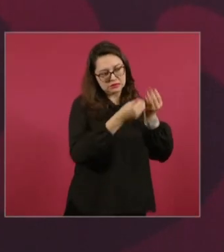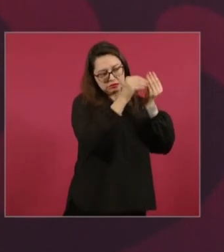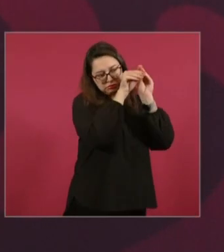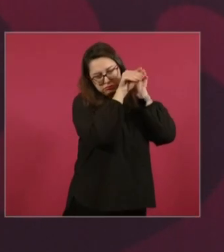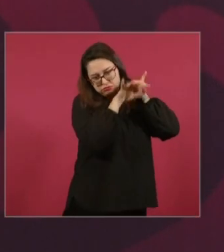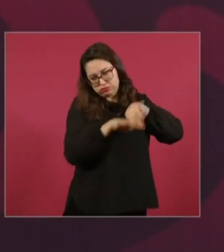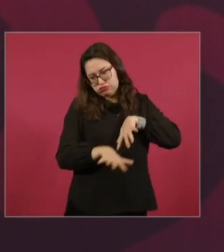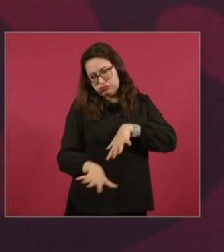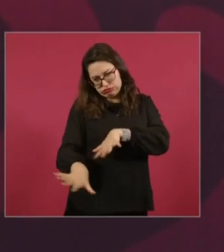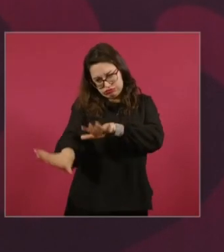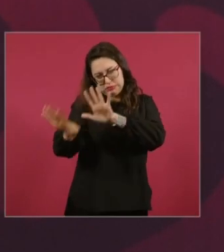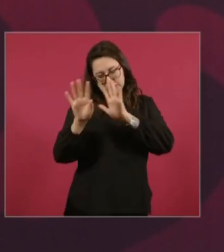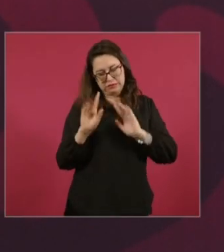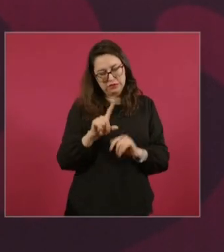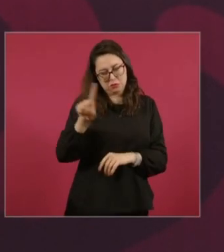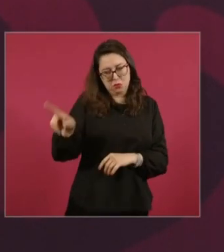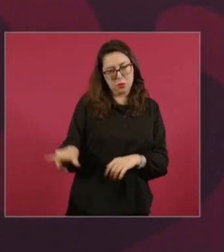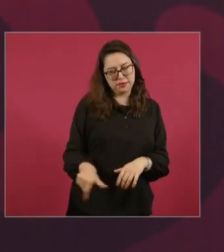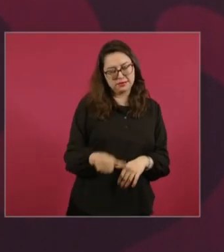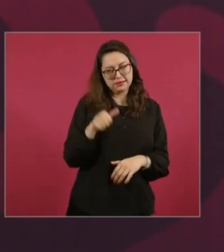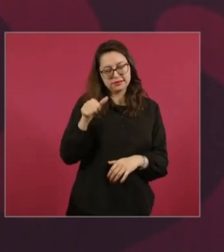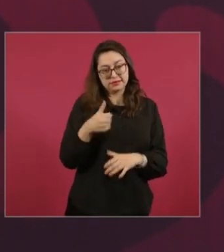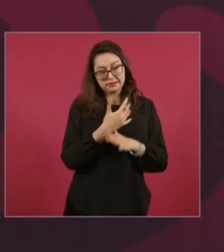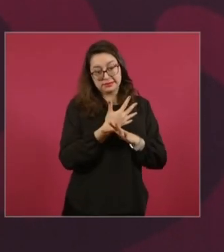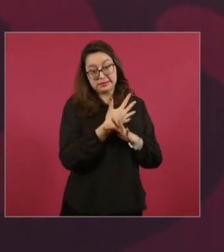que ya